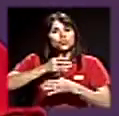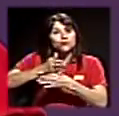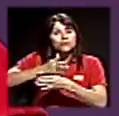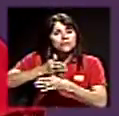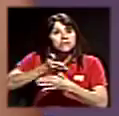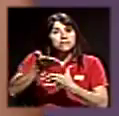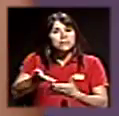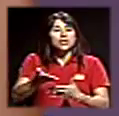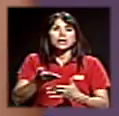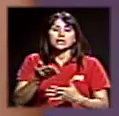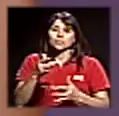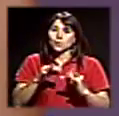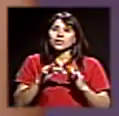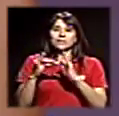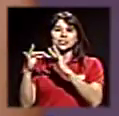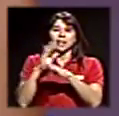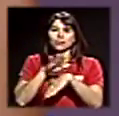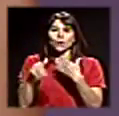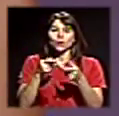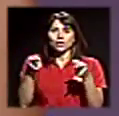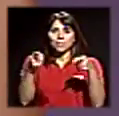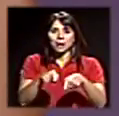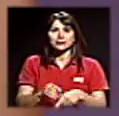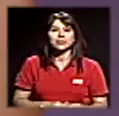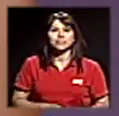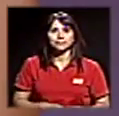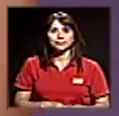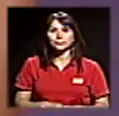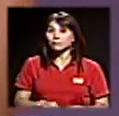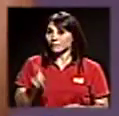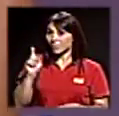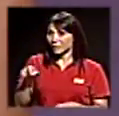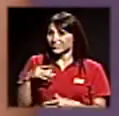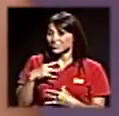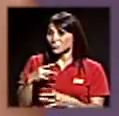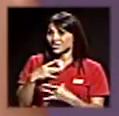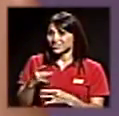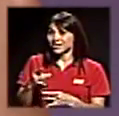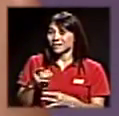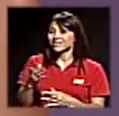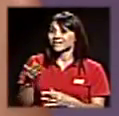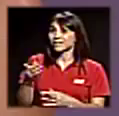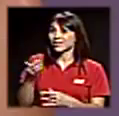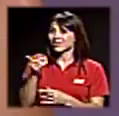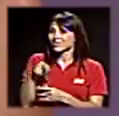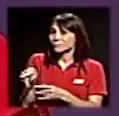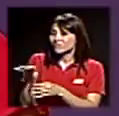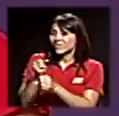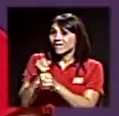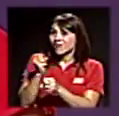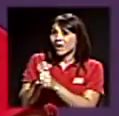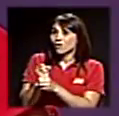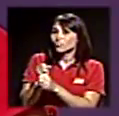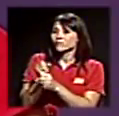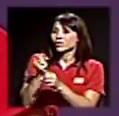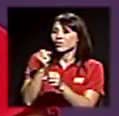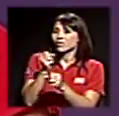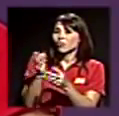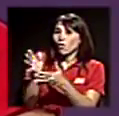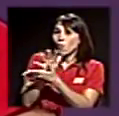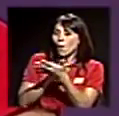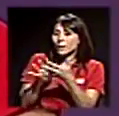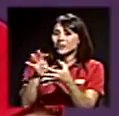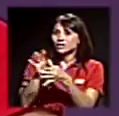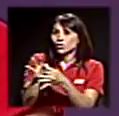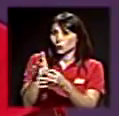Sí, es muy especial todo lo que pasa. Debe ser muy interesante esa combinación que están haciendo, ¿verdad? Donde no solamente trabajan el